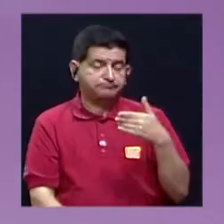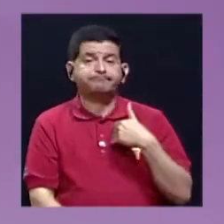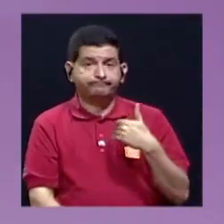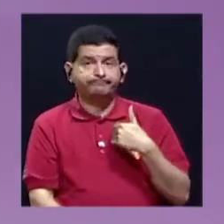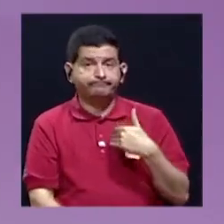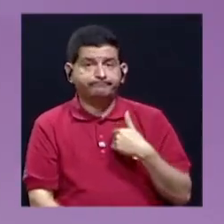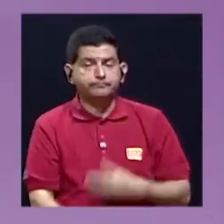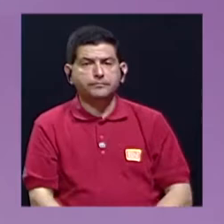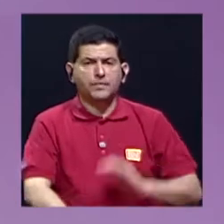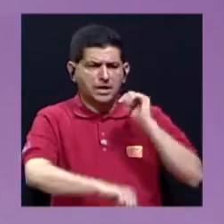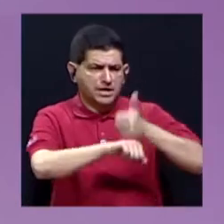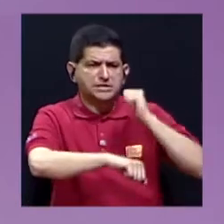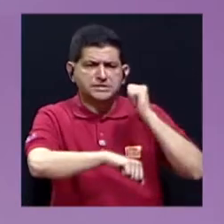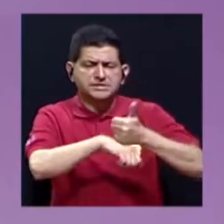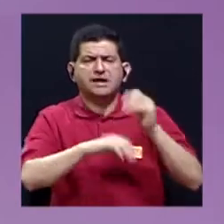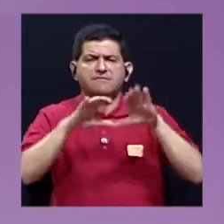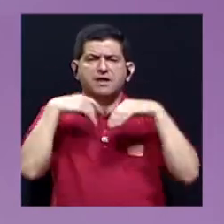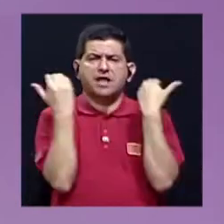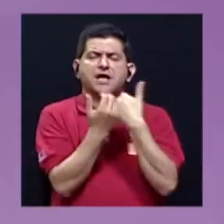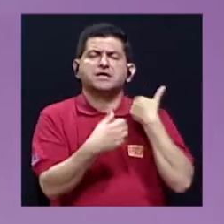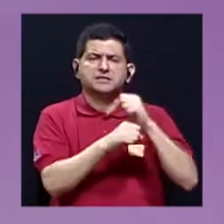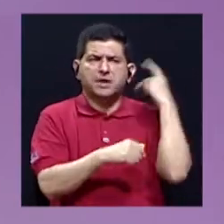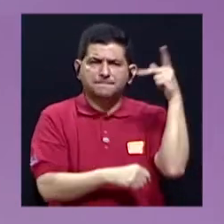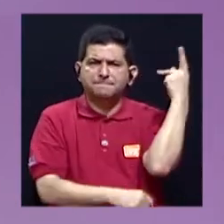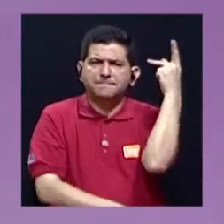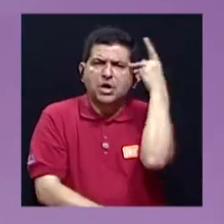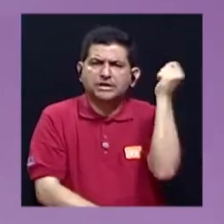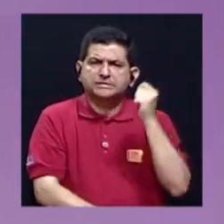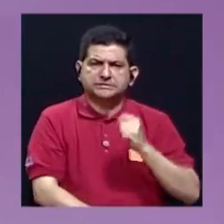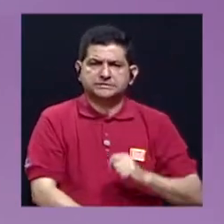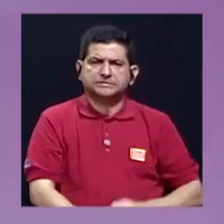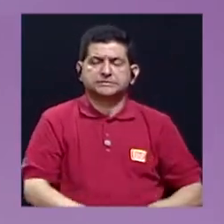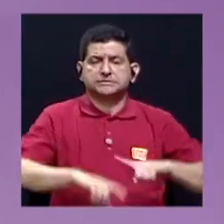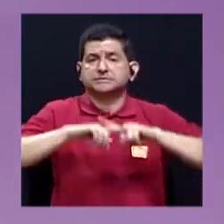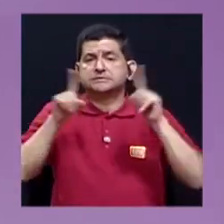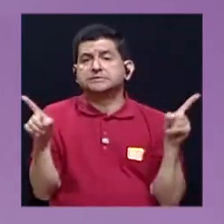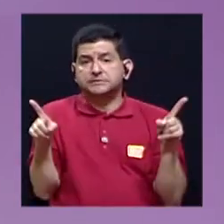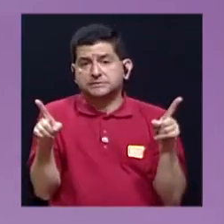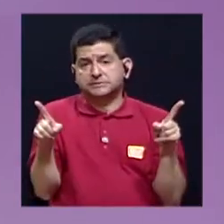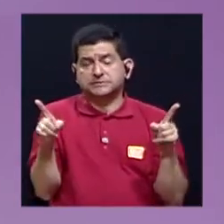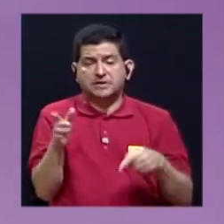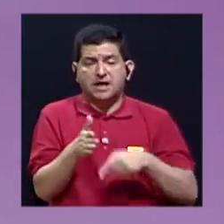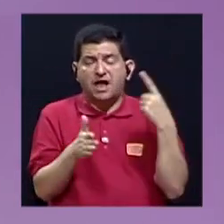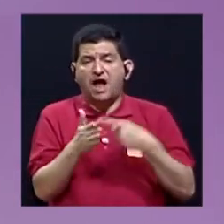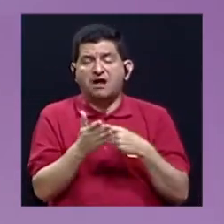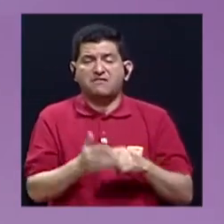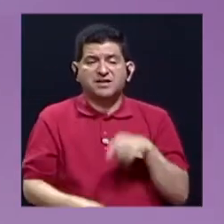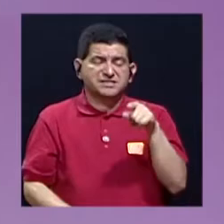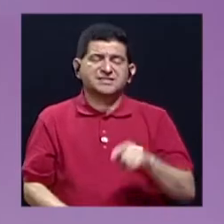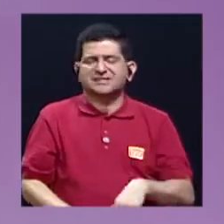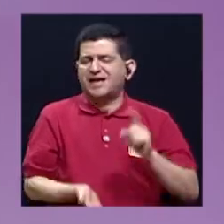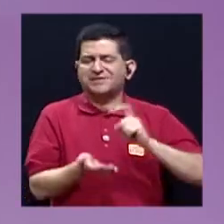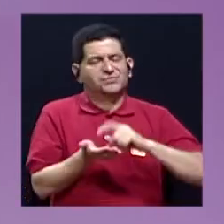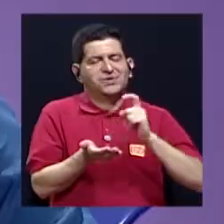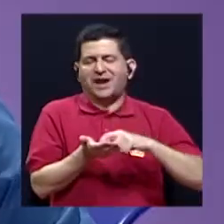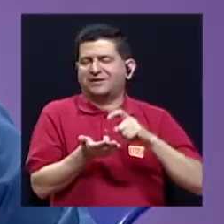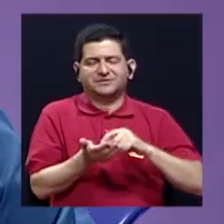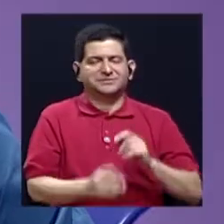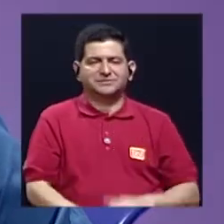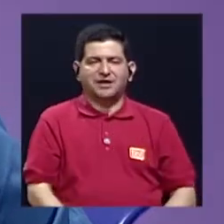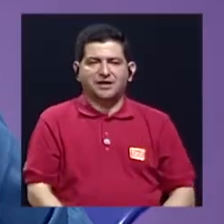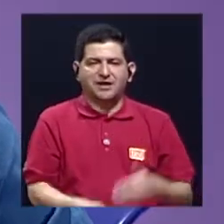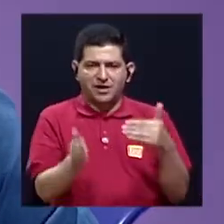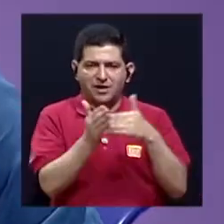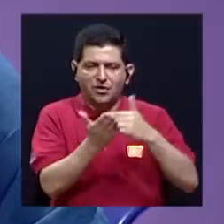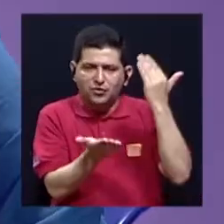deben tenerlas, ¿verdad? Y son dictadas desde el Consejo Municipal, esas políticas, ¿verdad? Sin embargo, a veces se queda debiendo en ese tema. Bien, vamos